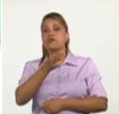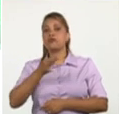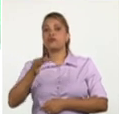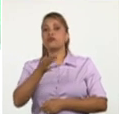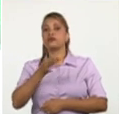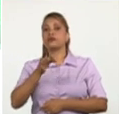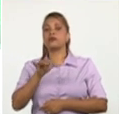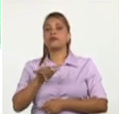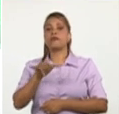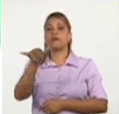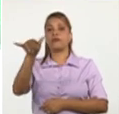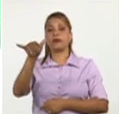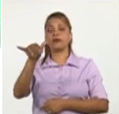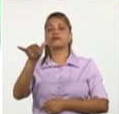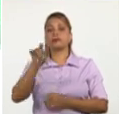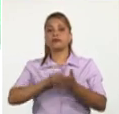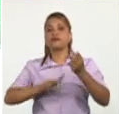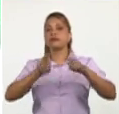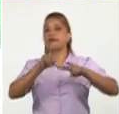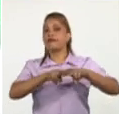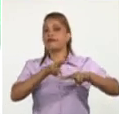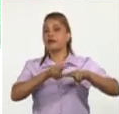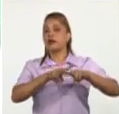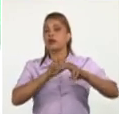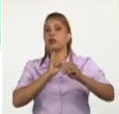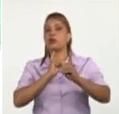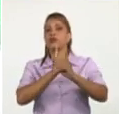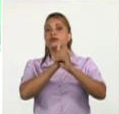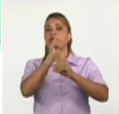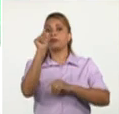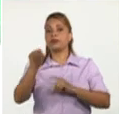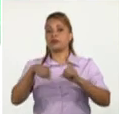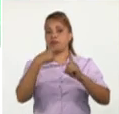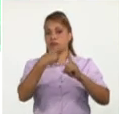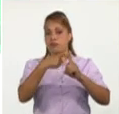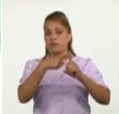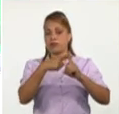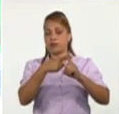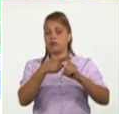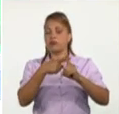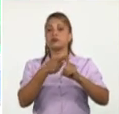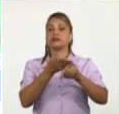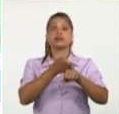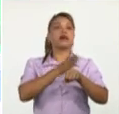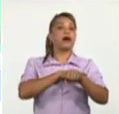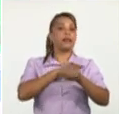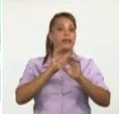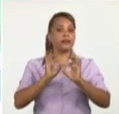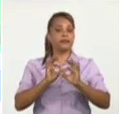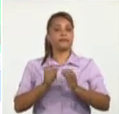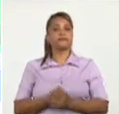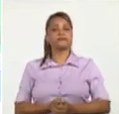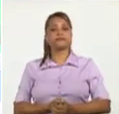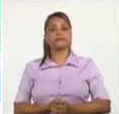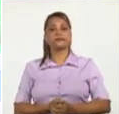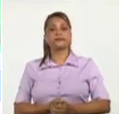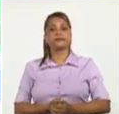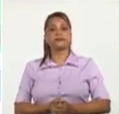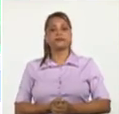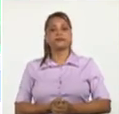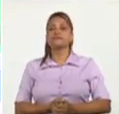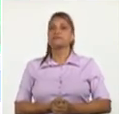provincia de La Habana, contacto de un caso positivo ya diagnosticado previamente y que también tenía